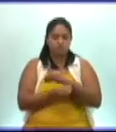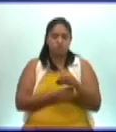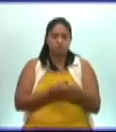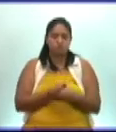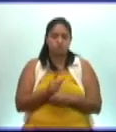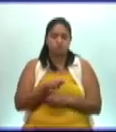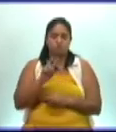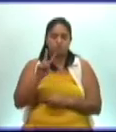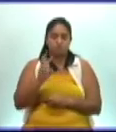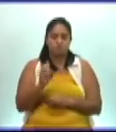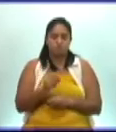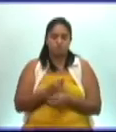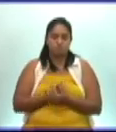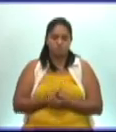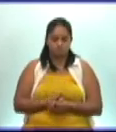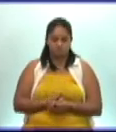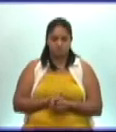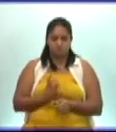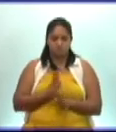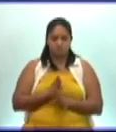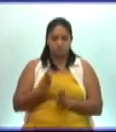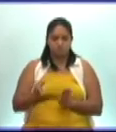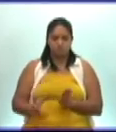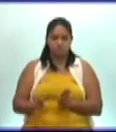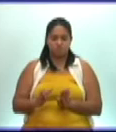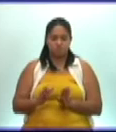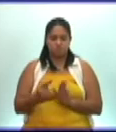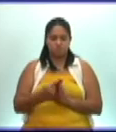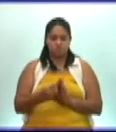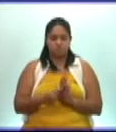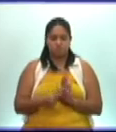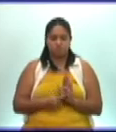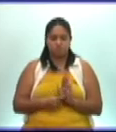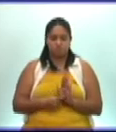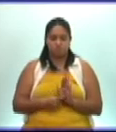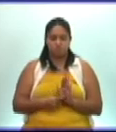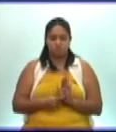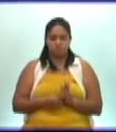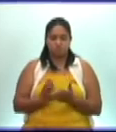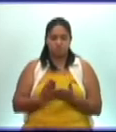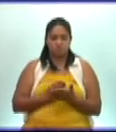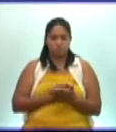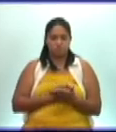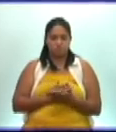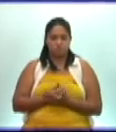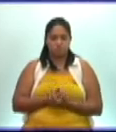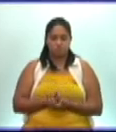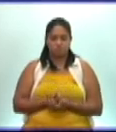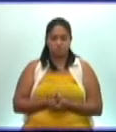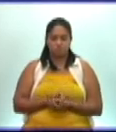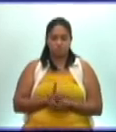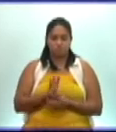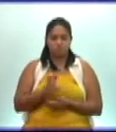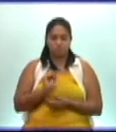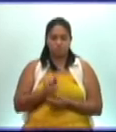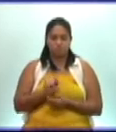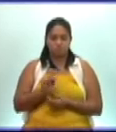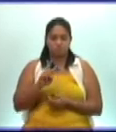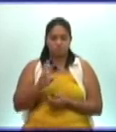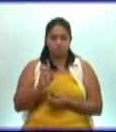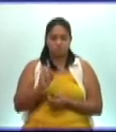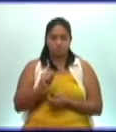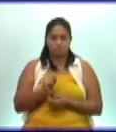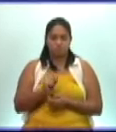y a partir de los elementos sustituidos obtener un valor